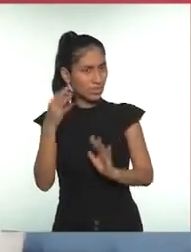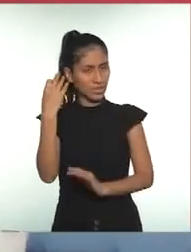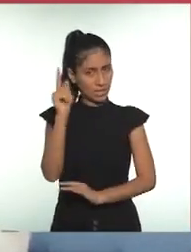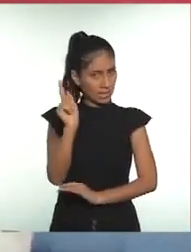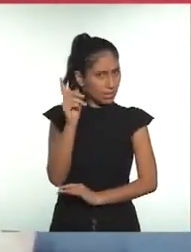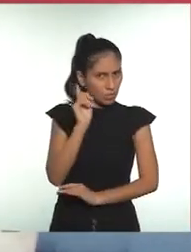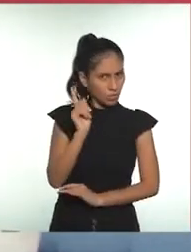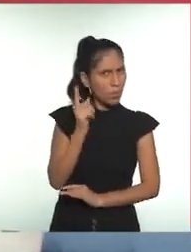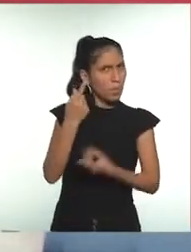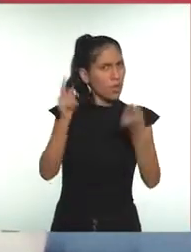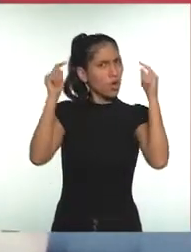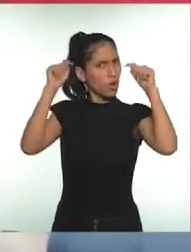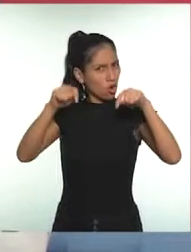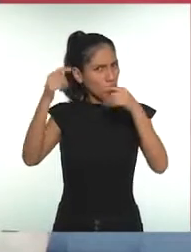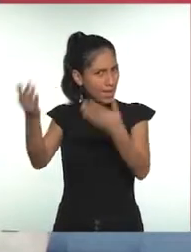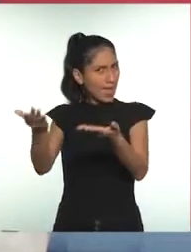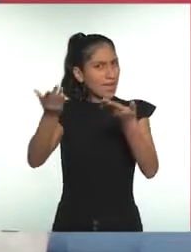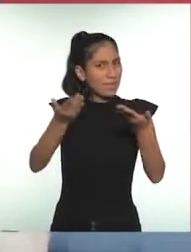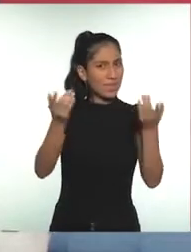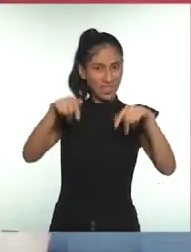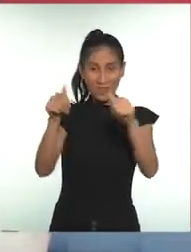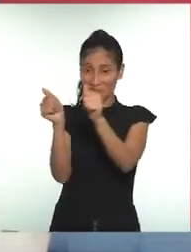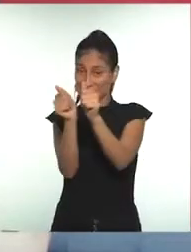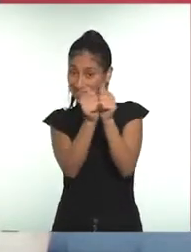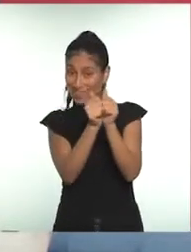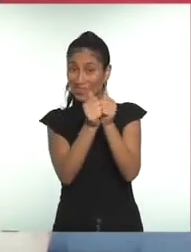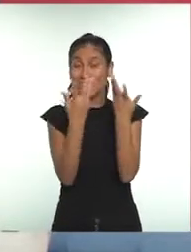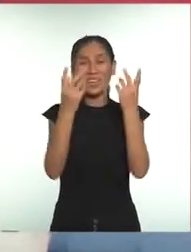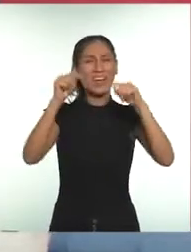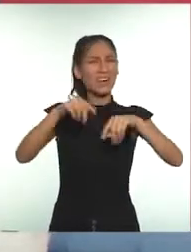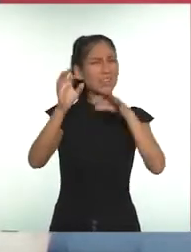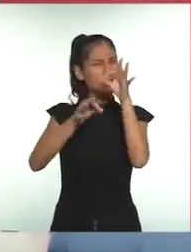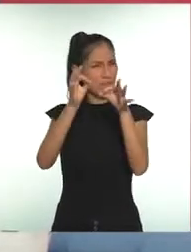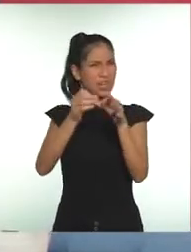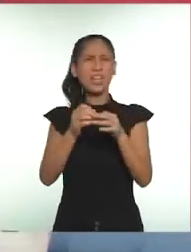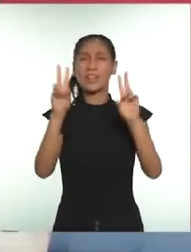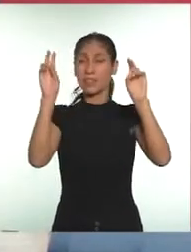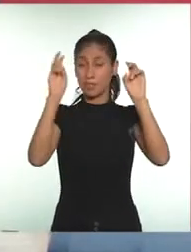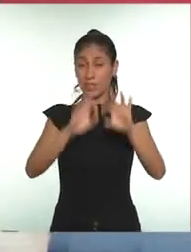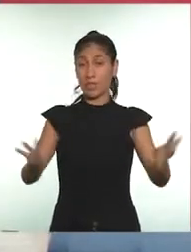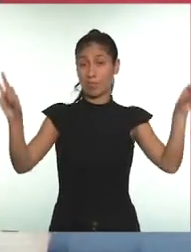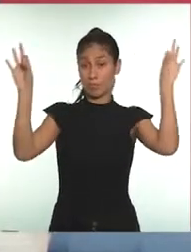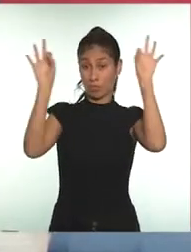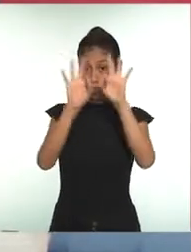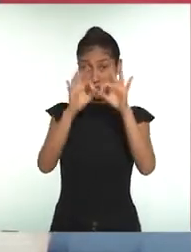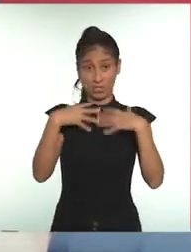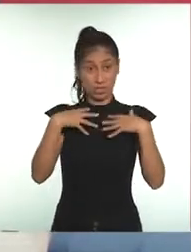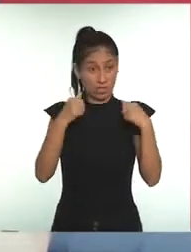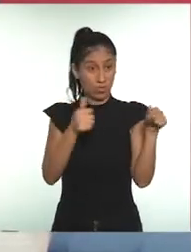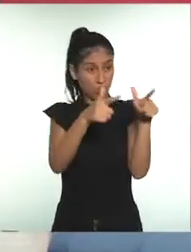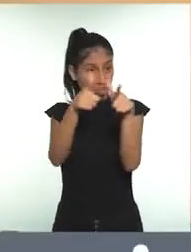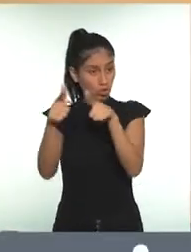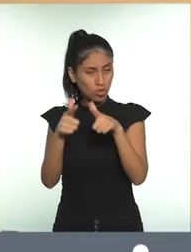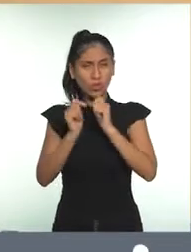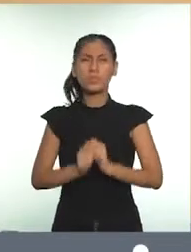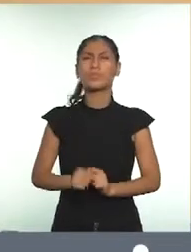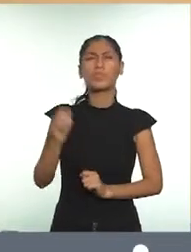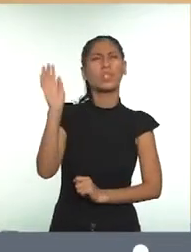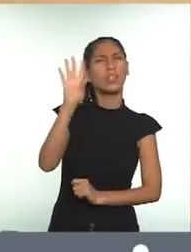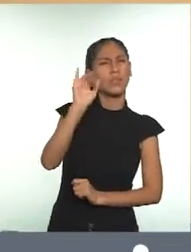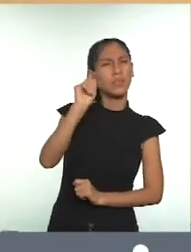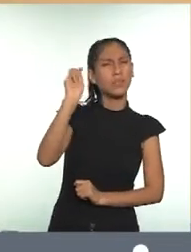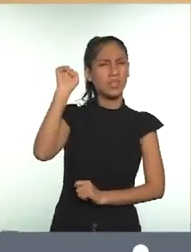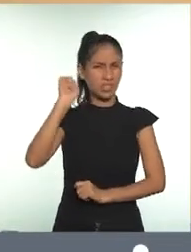Normalmente lo está, compañero, pero hoy la he invitado a acompañarnos porque vamos a hablar de la importancia del control preventivo de la salud. Y